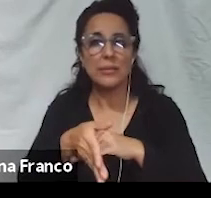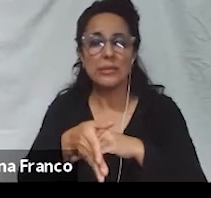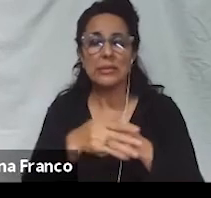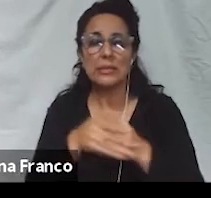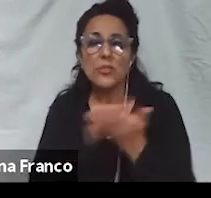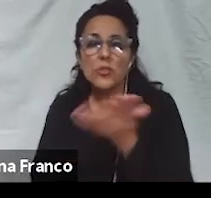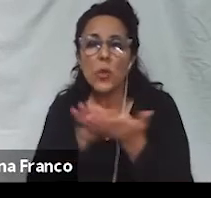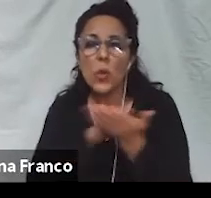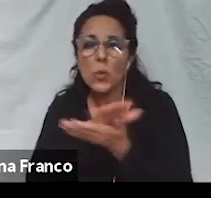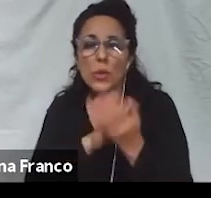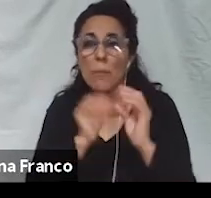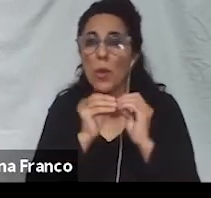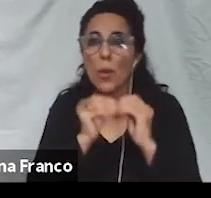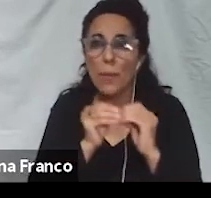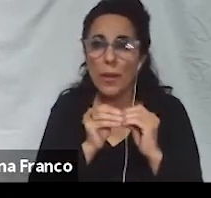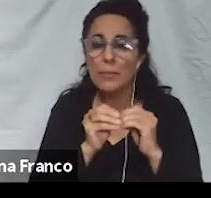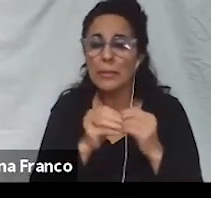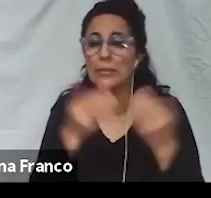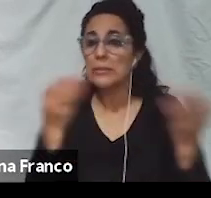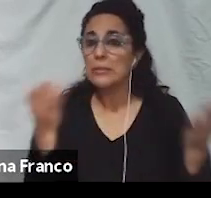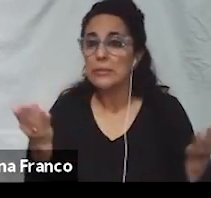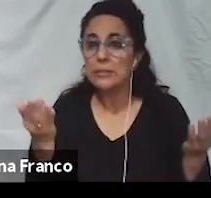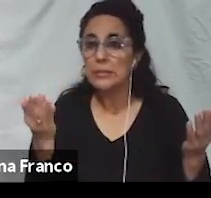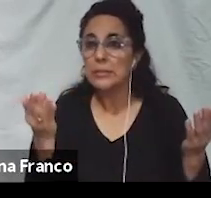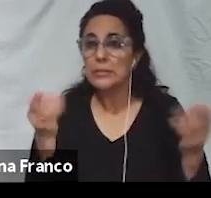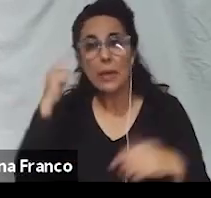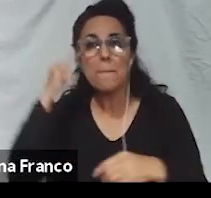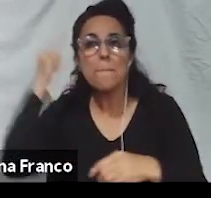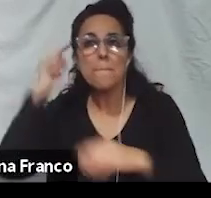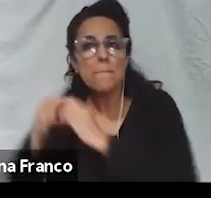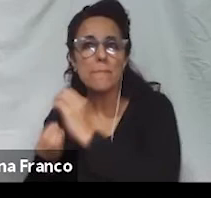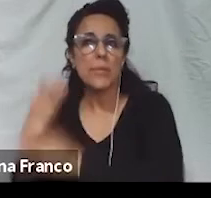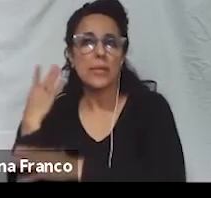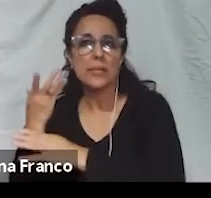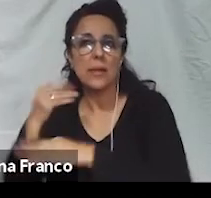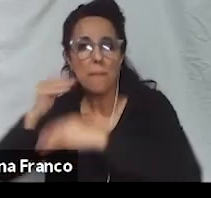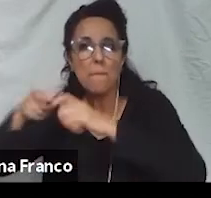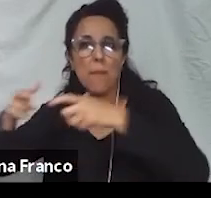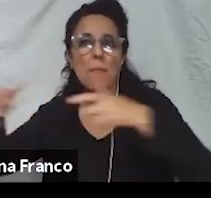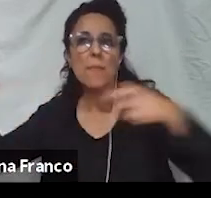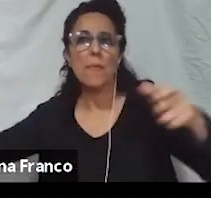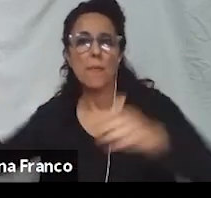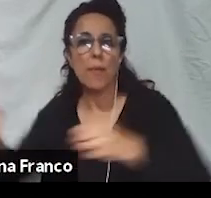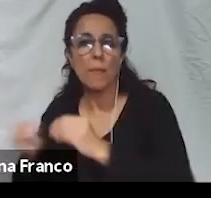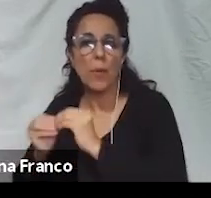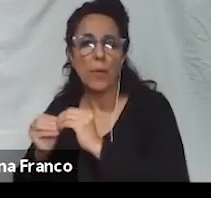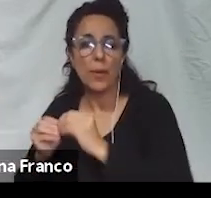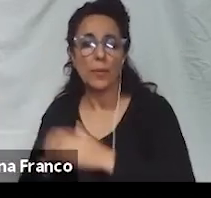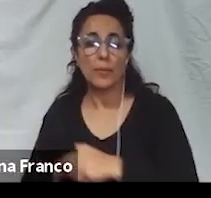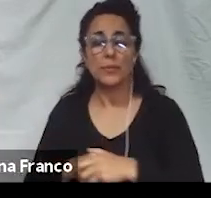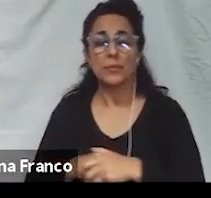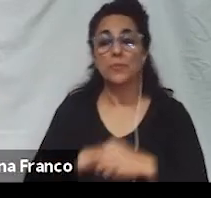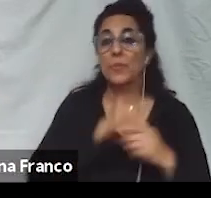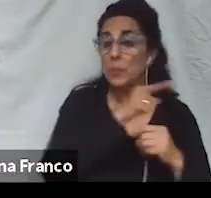remediar semejante problema podía implicar que surgieron un montón de errores más. Entonces, la decisión fue,